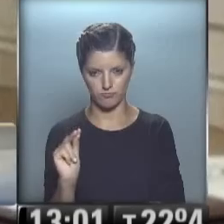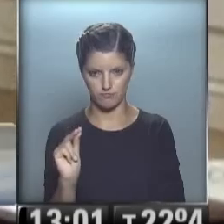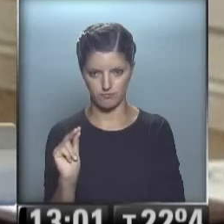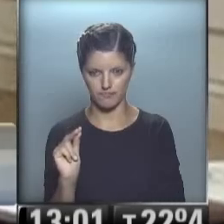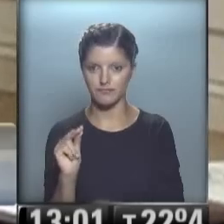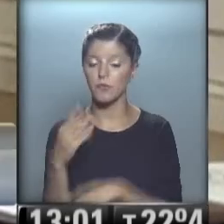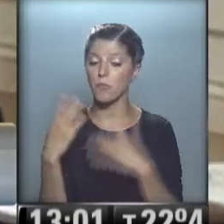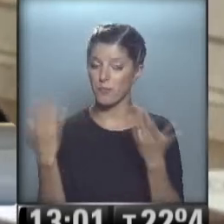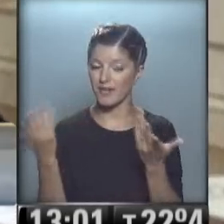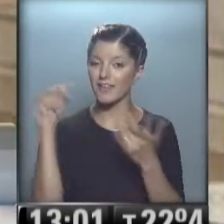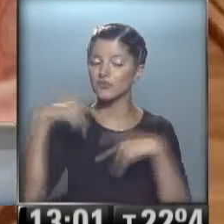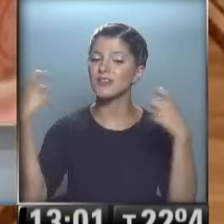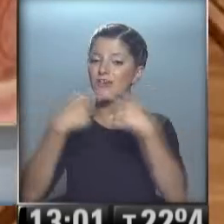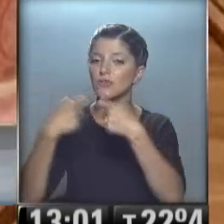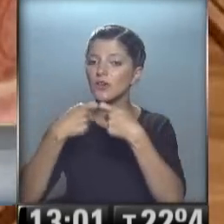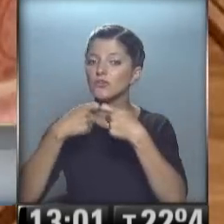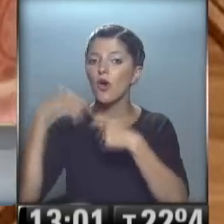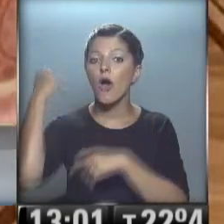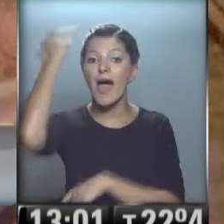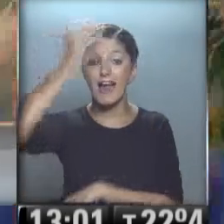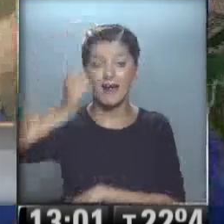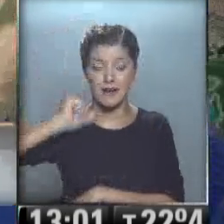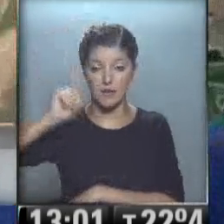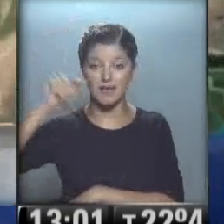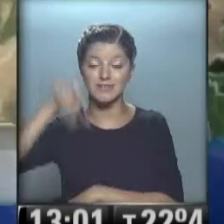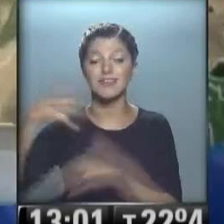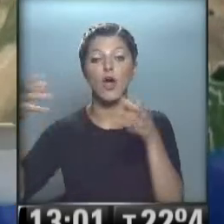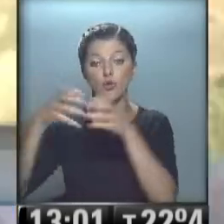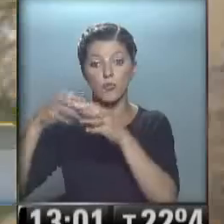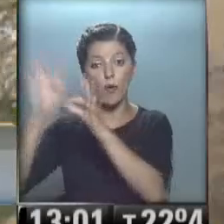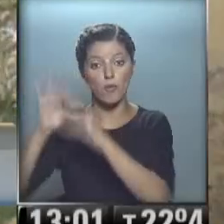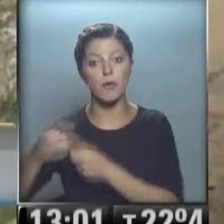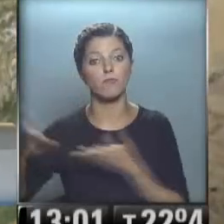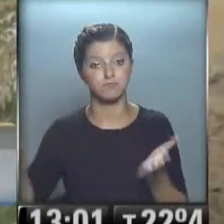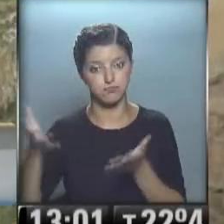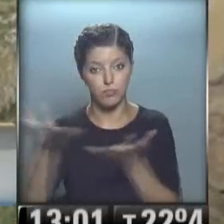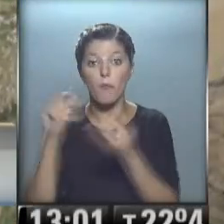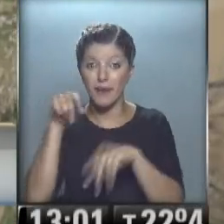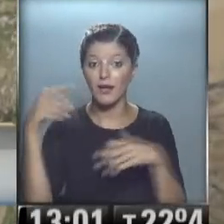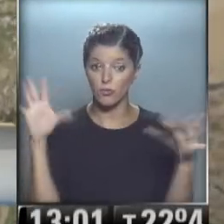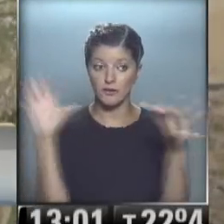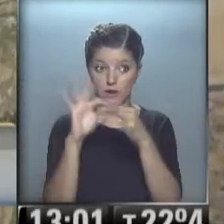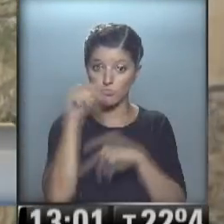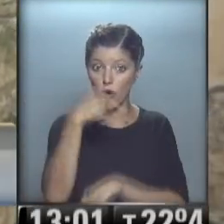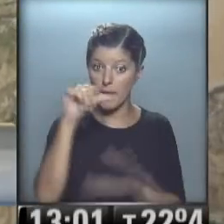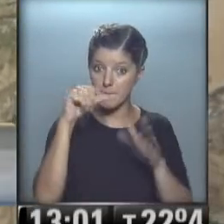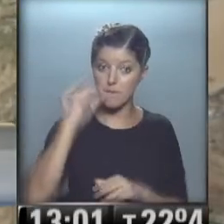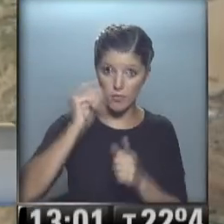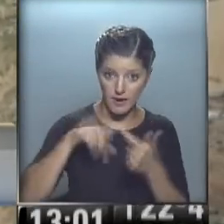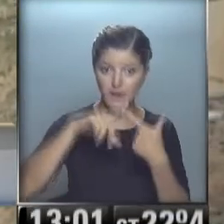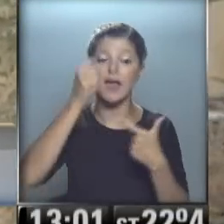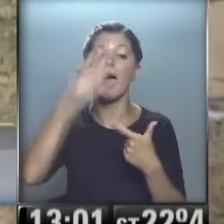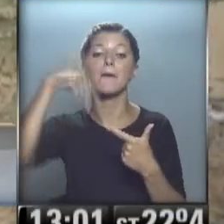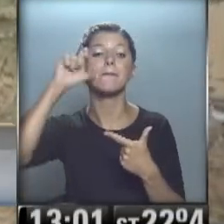Se trata de la Asociación Oriental, impulsada por el bloque europeo para estrechar su relación con Ucrania, Armenia,